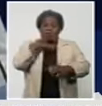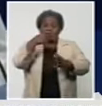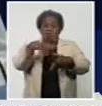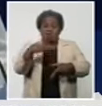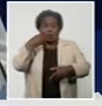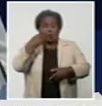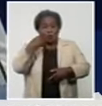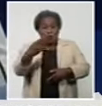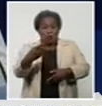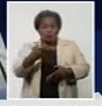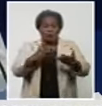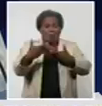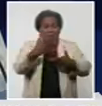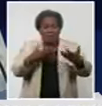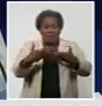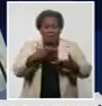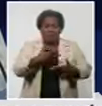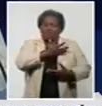que han compartido con él.